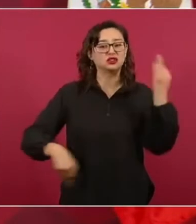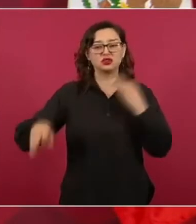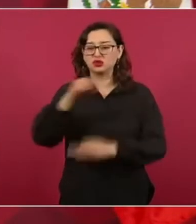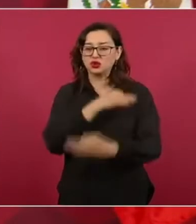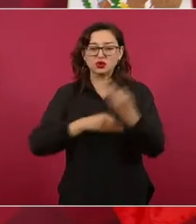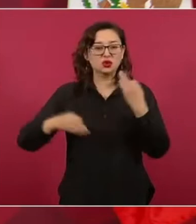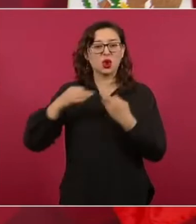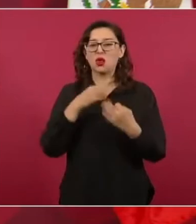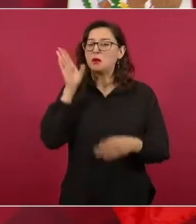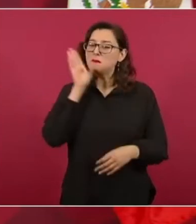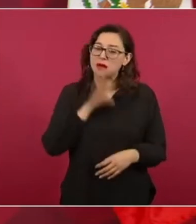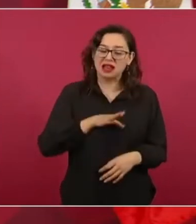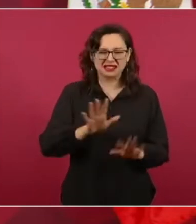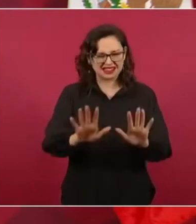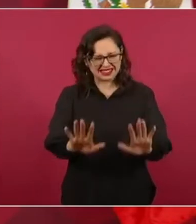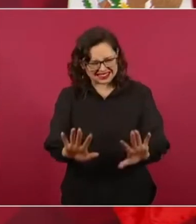permíteme.